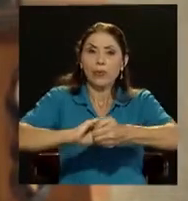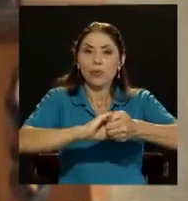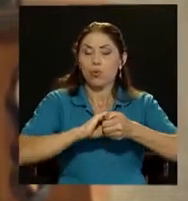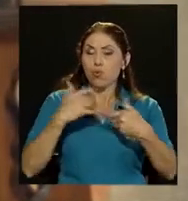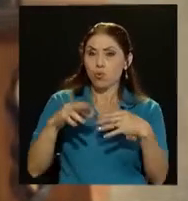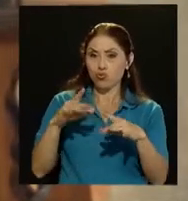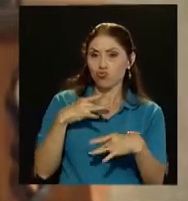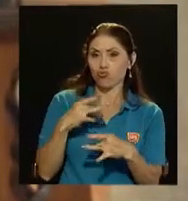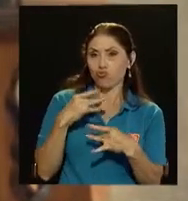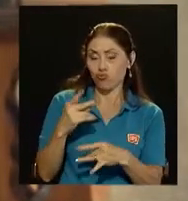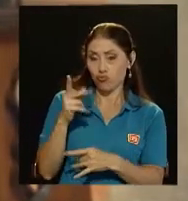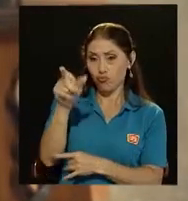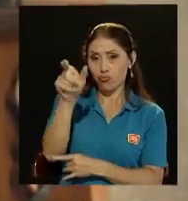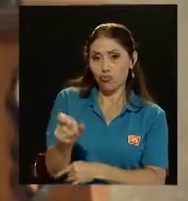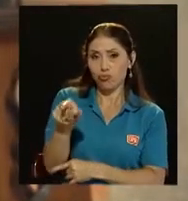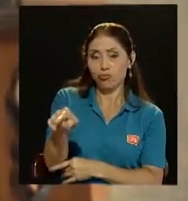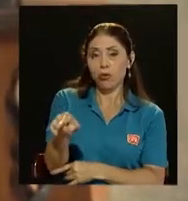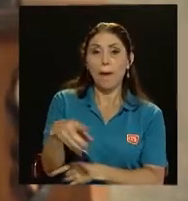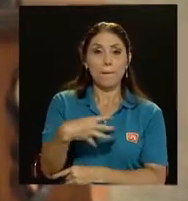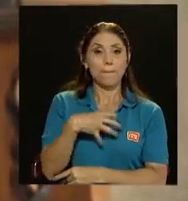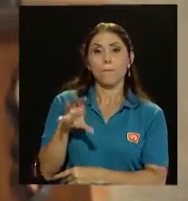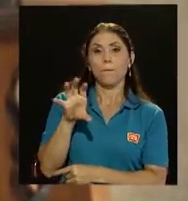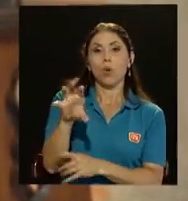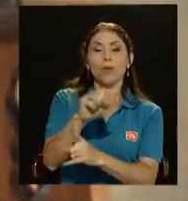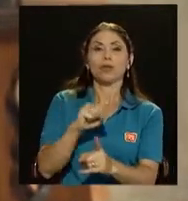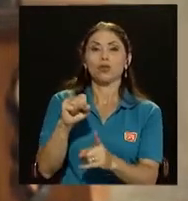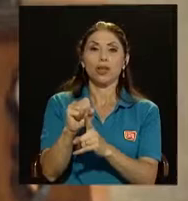a la propia sociedad alemana me parece a mí que le